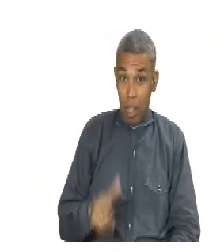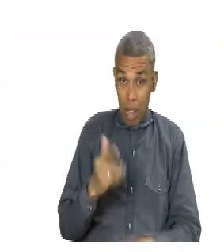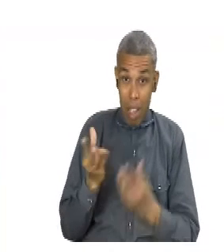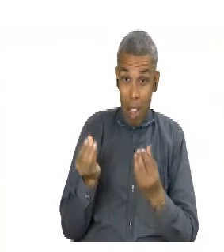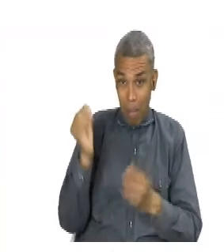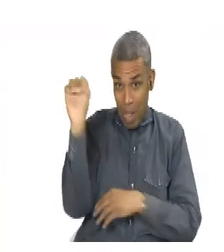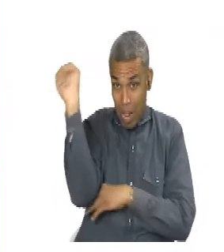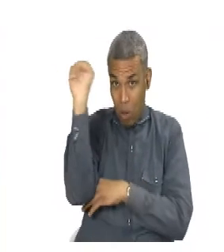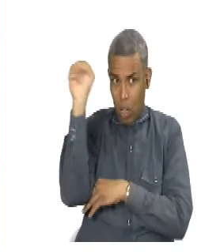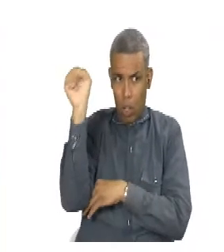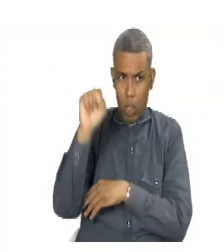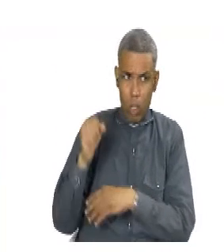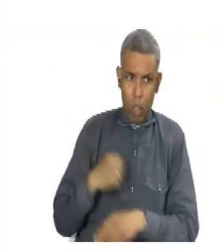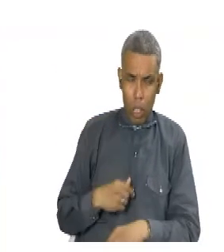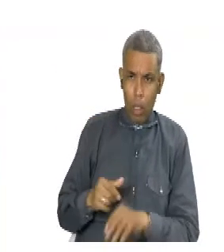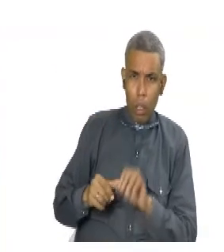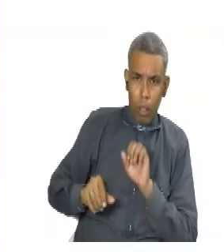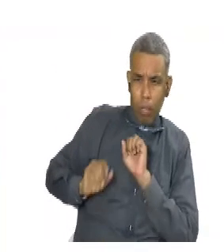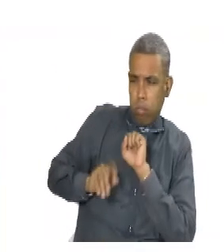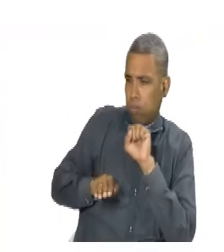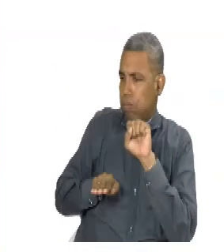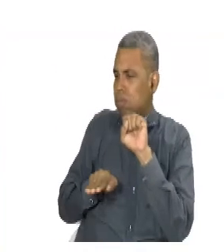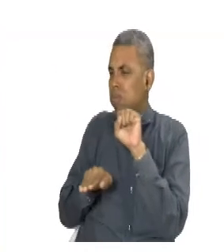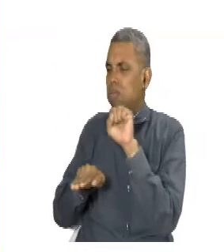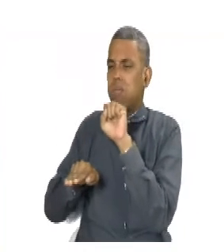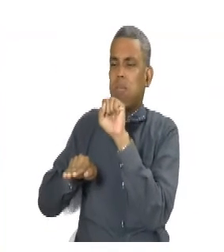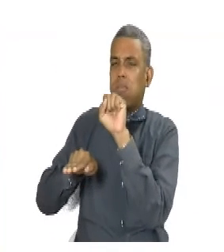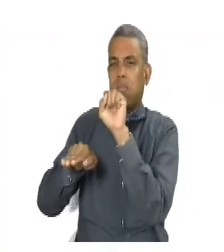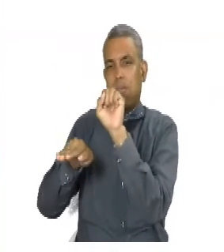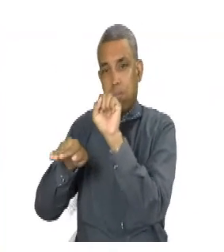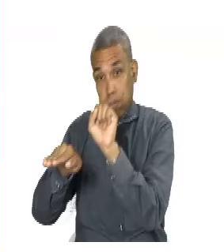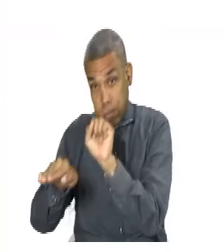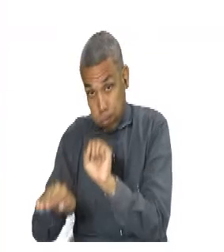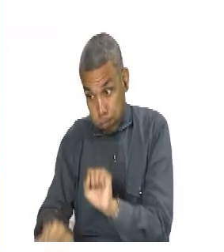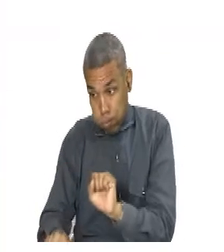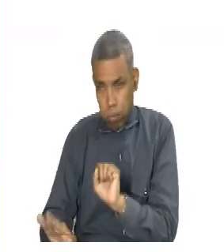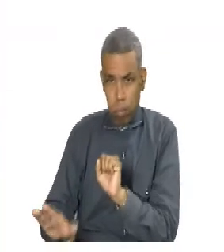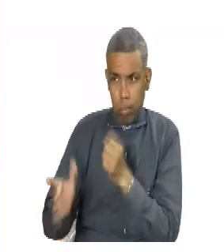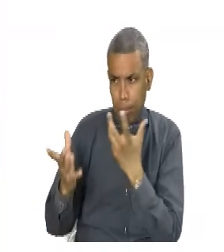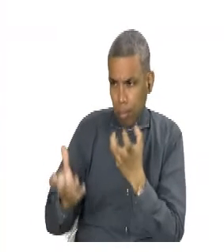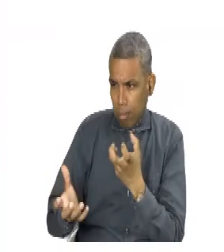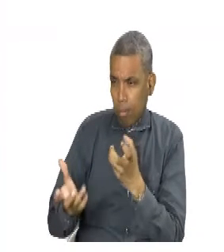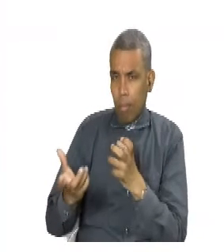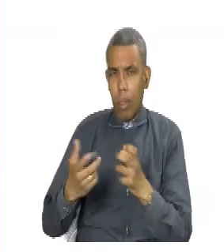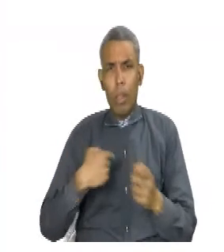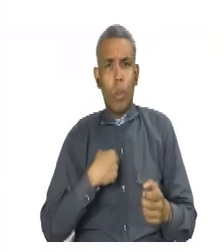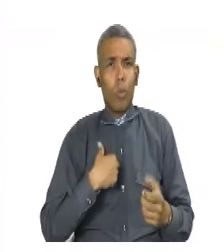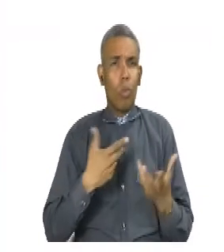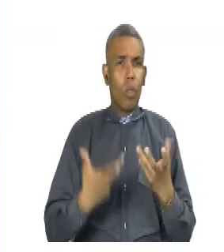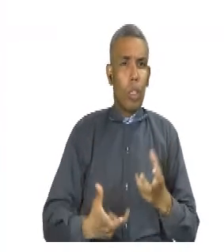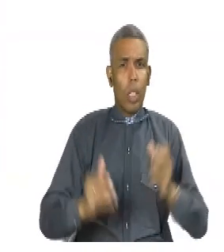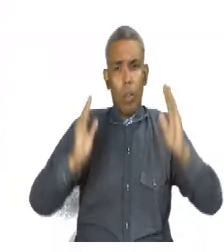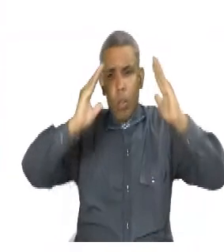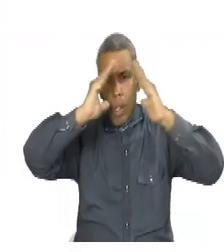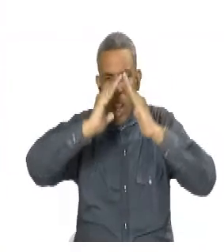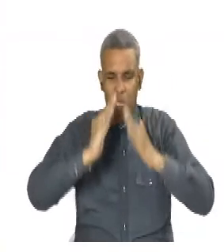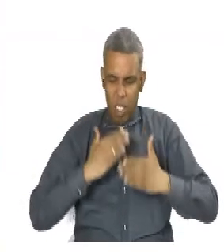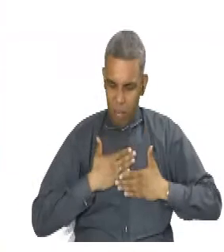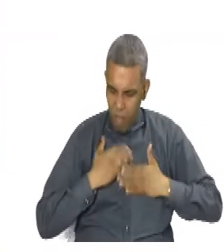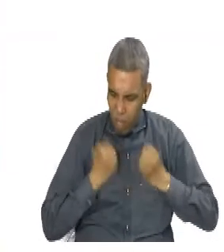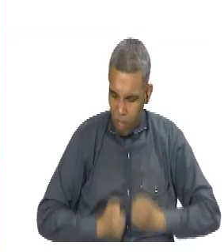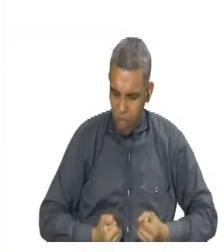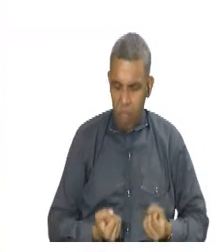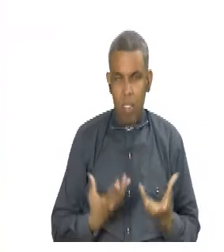La gente que esté interesada en los proyectos de vivienda, pueden acercarse, recibir más información. Y las vamos